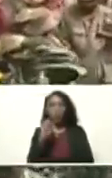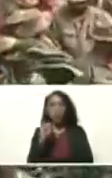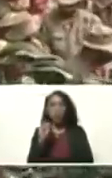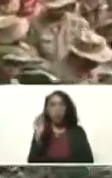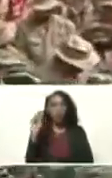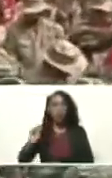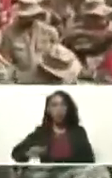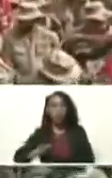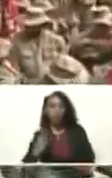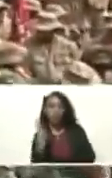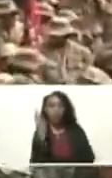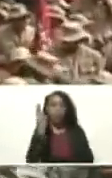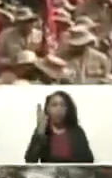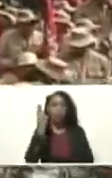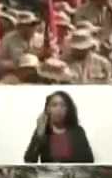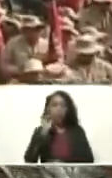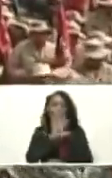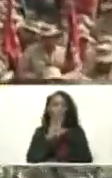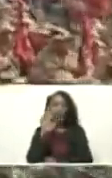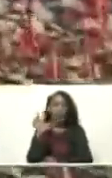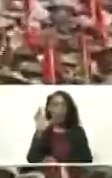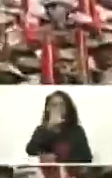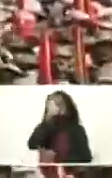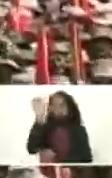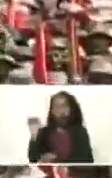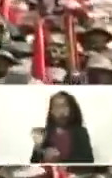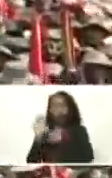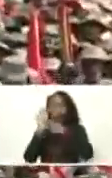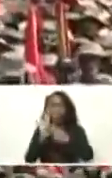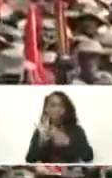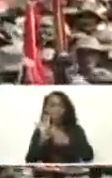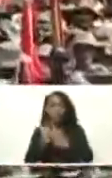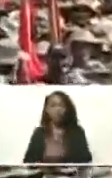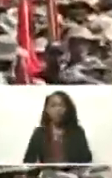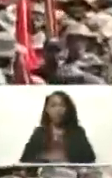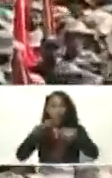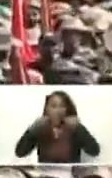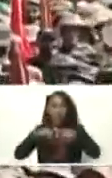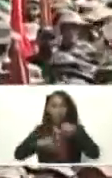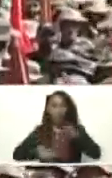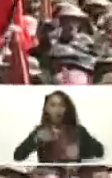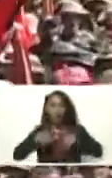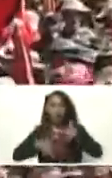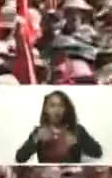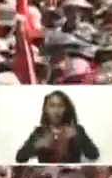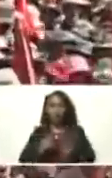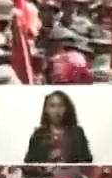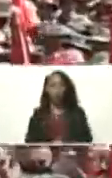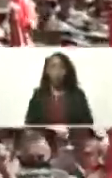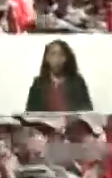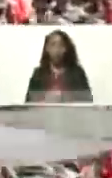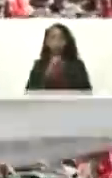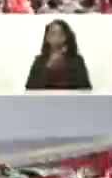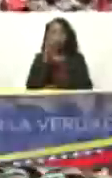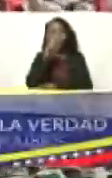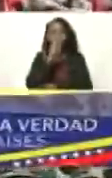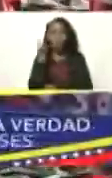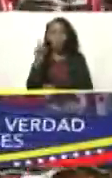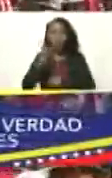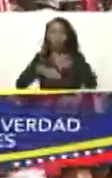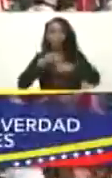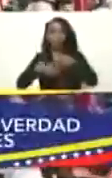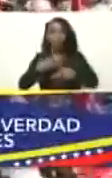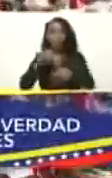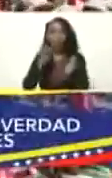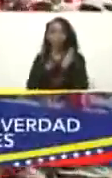Uruguay. 53 países representados en este acto de los 20 años de la Revolución